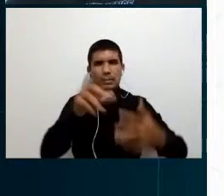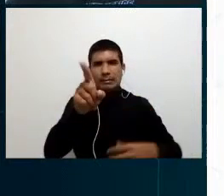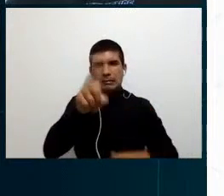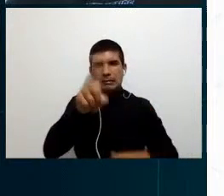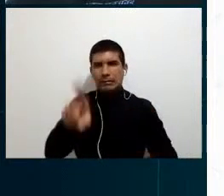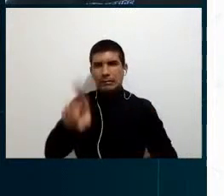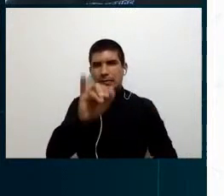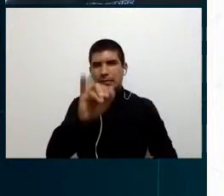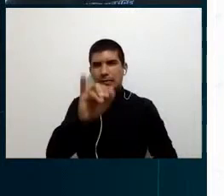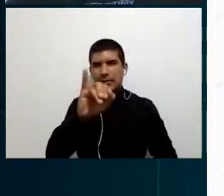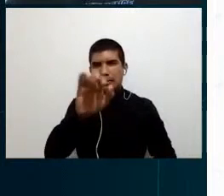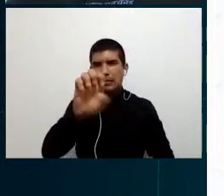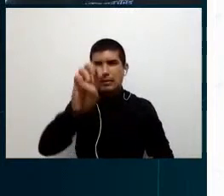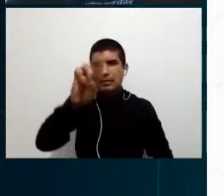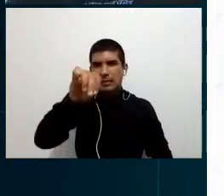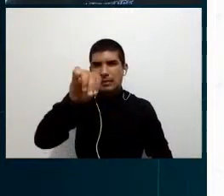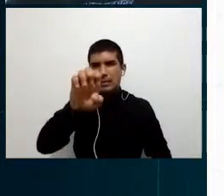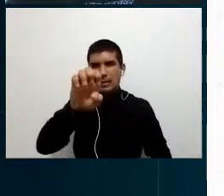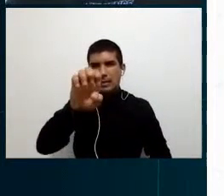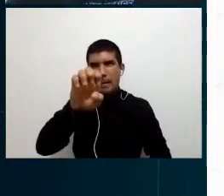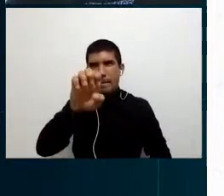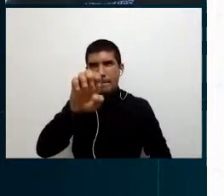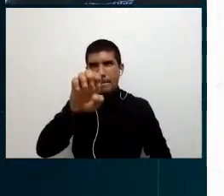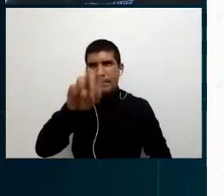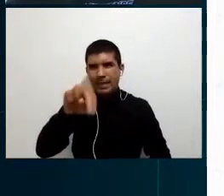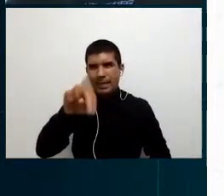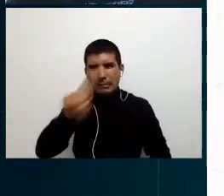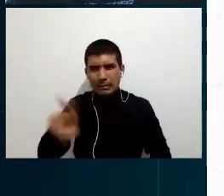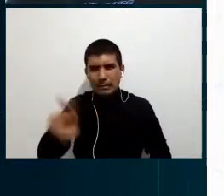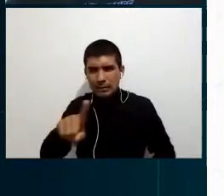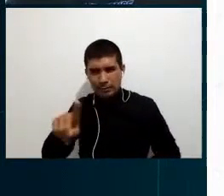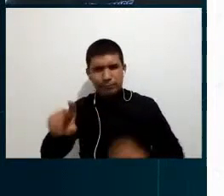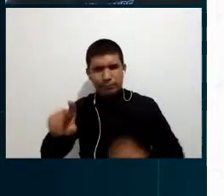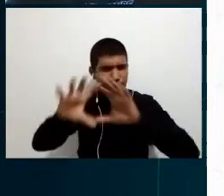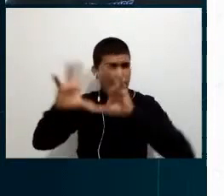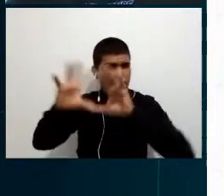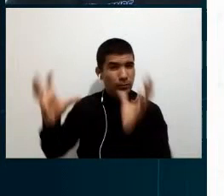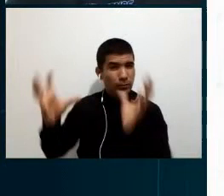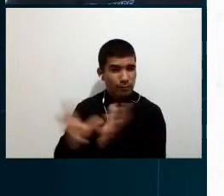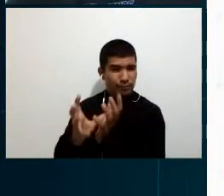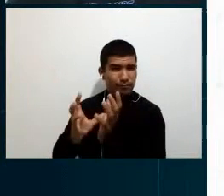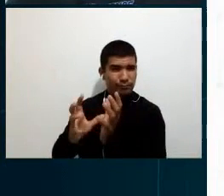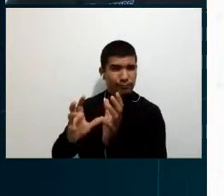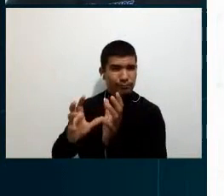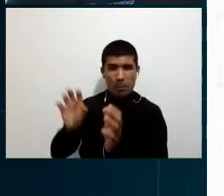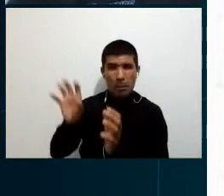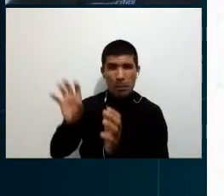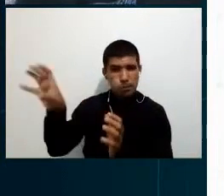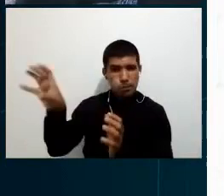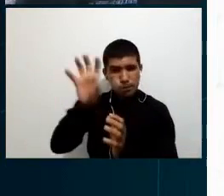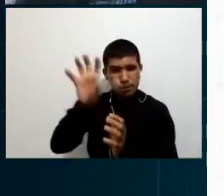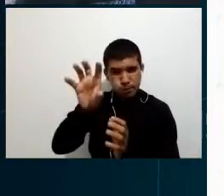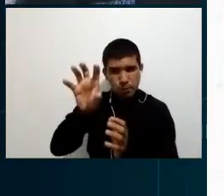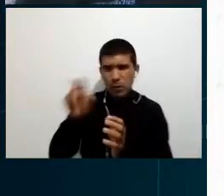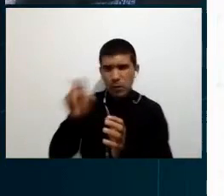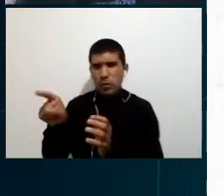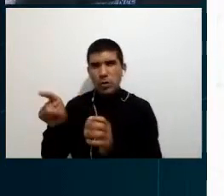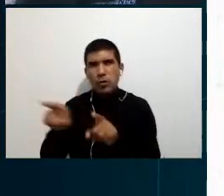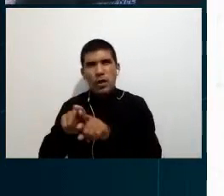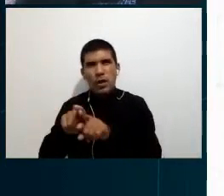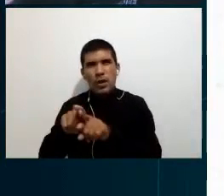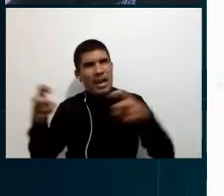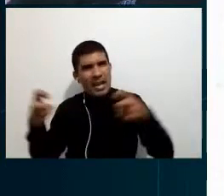de equipos eléctricos vienen incursionando, pero vienen incursionando más paulatinamente,